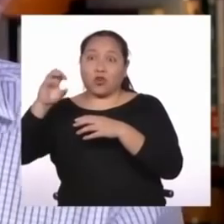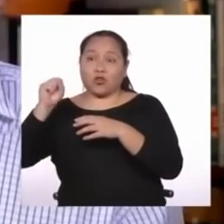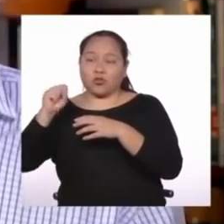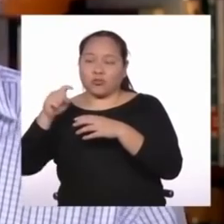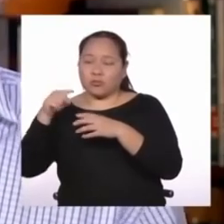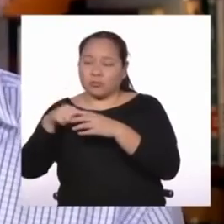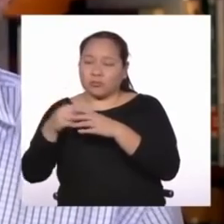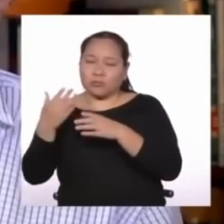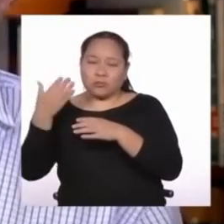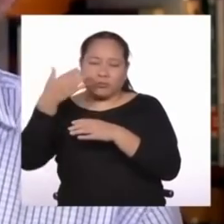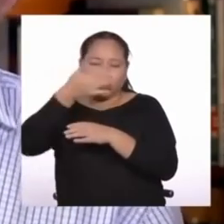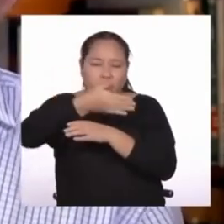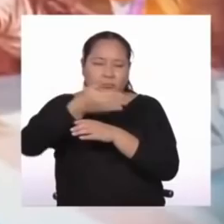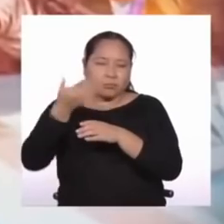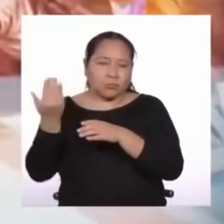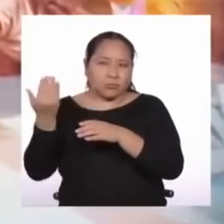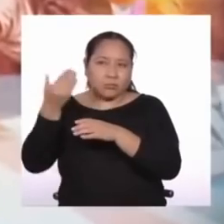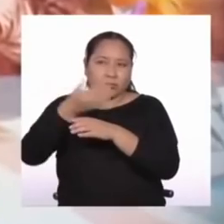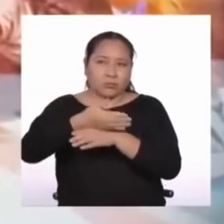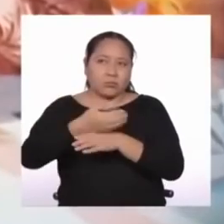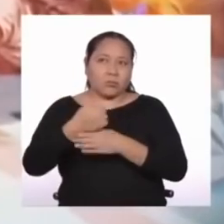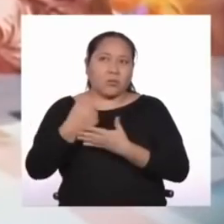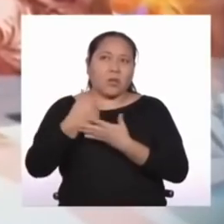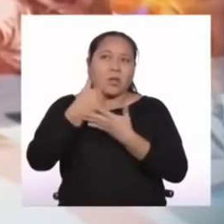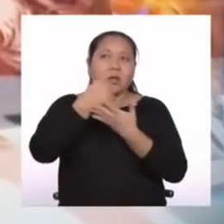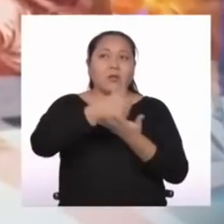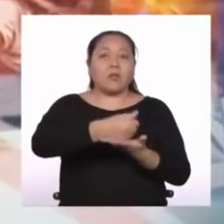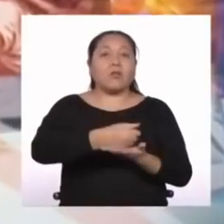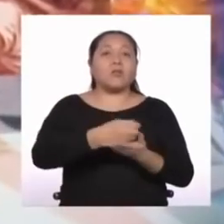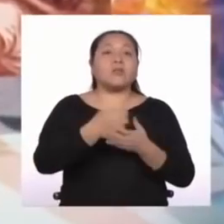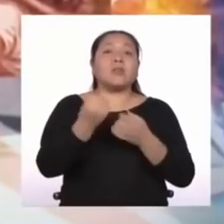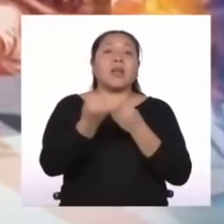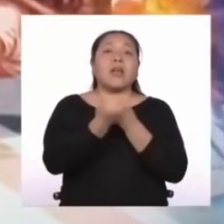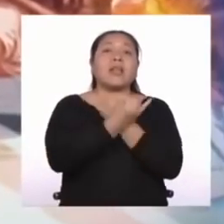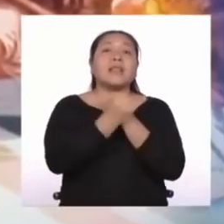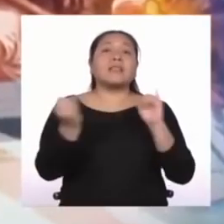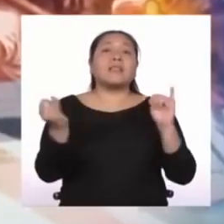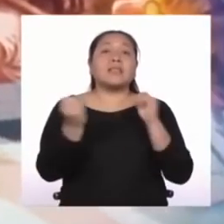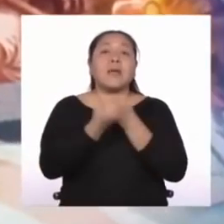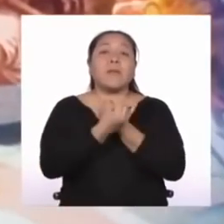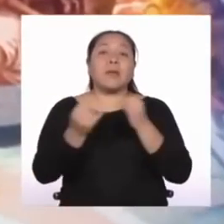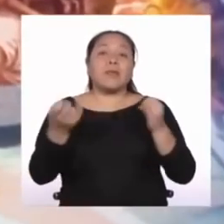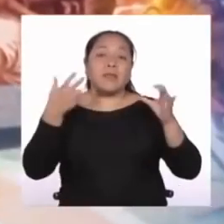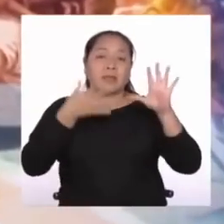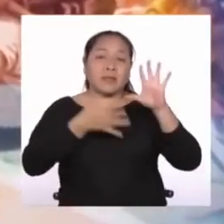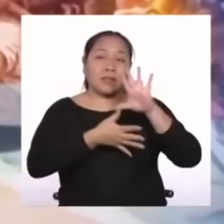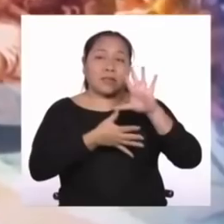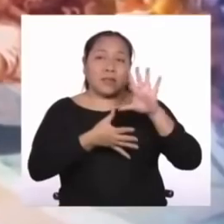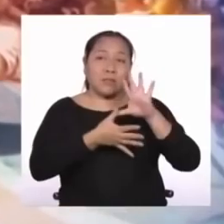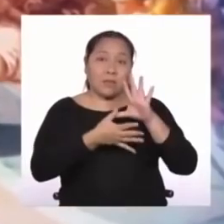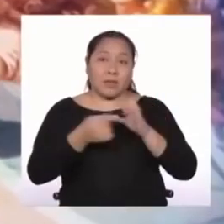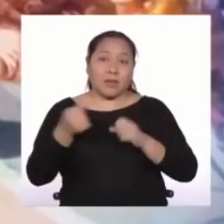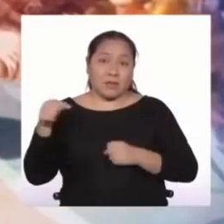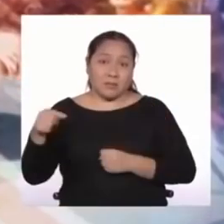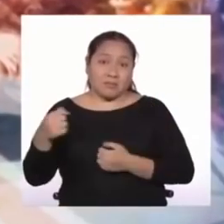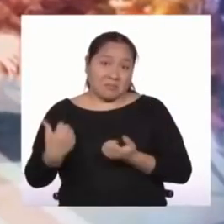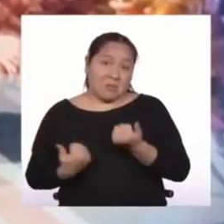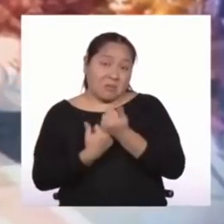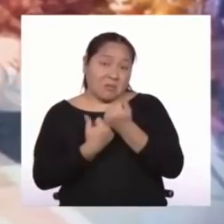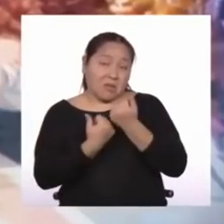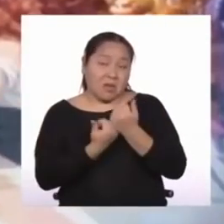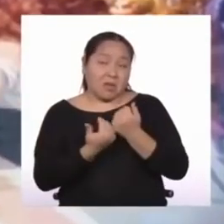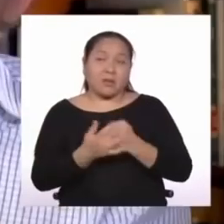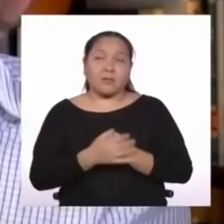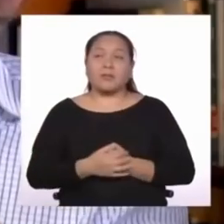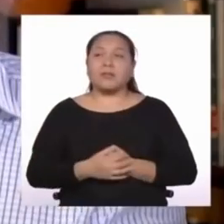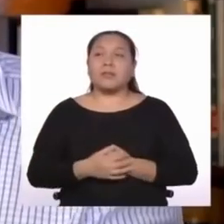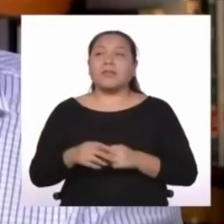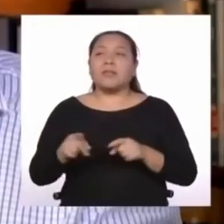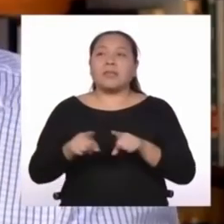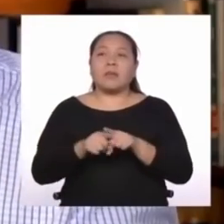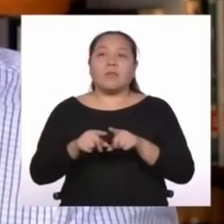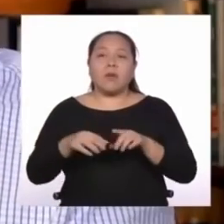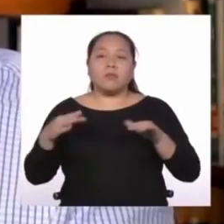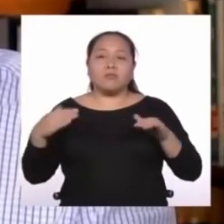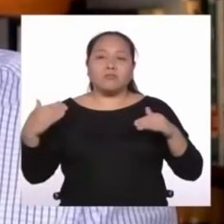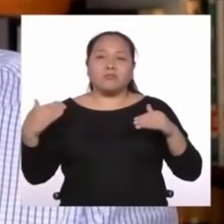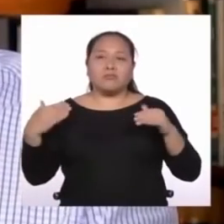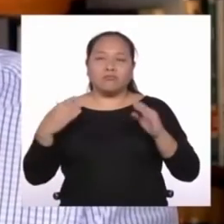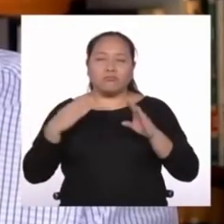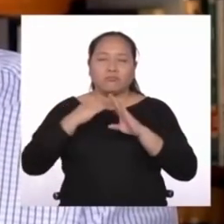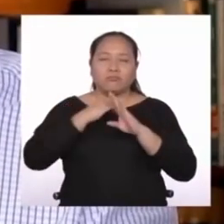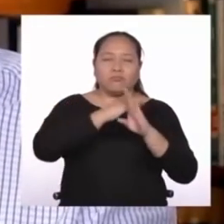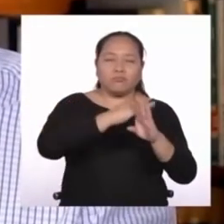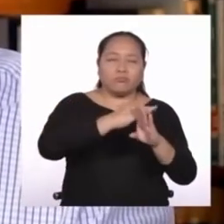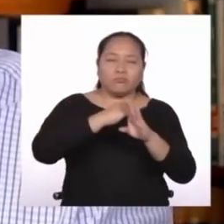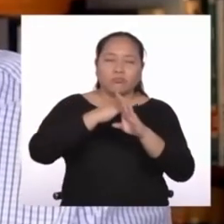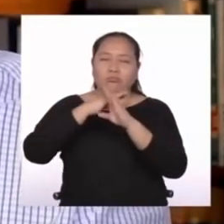intervenir activamente en las independencias americanas y en paralelo en una lucha frontal contra el